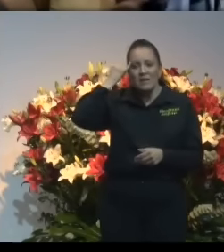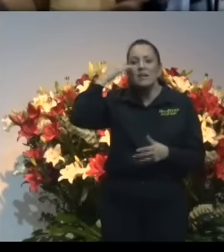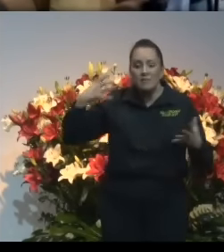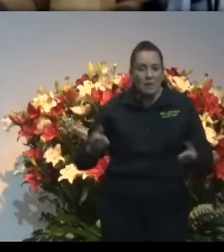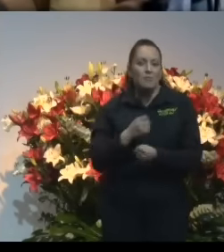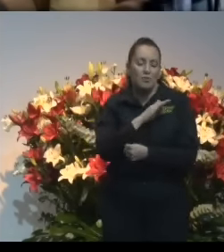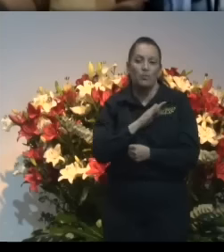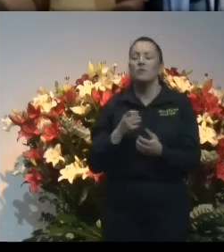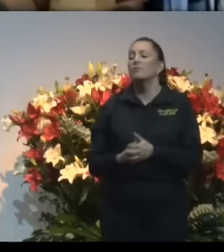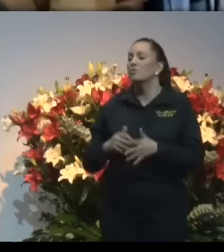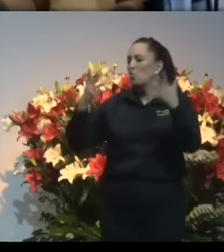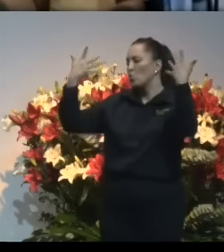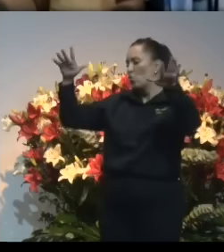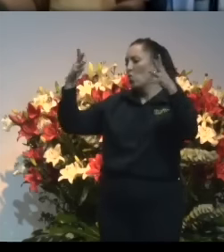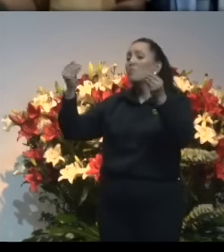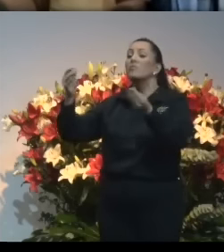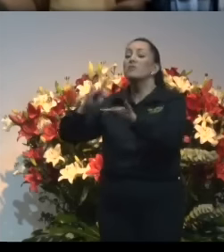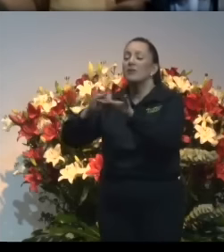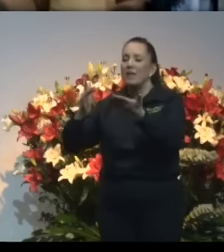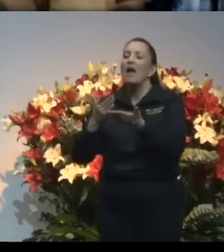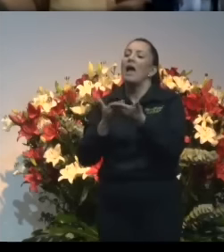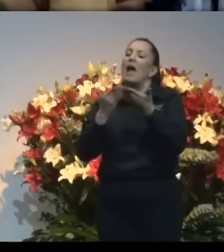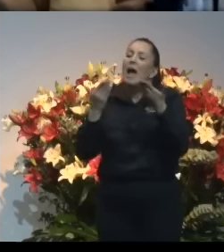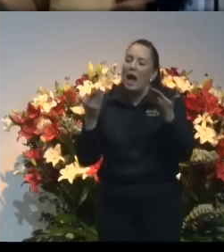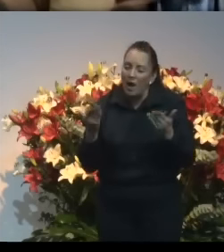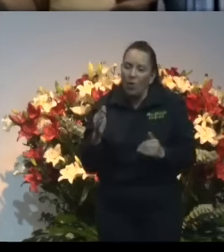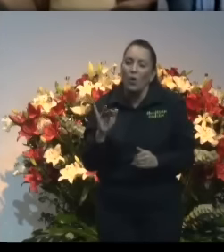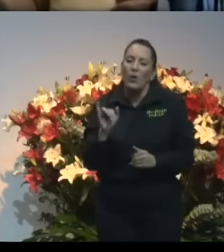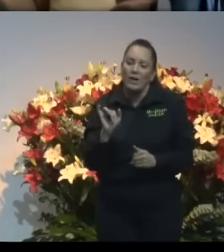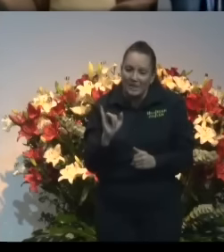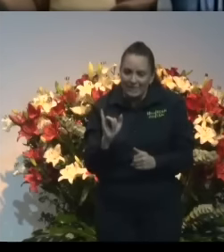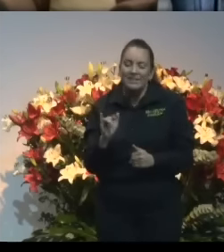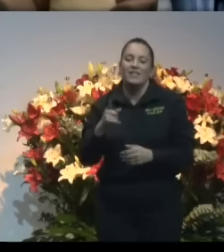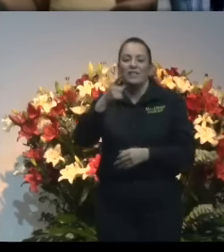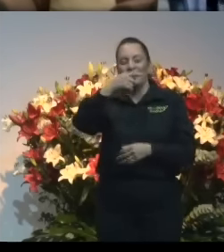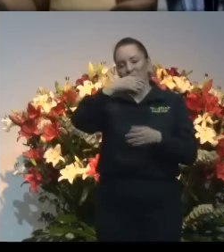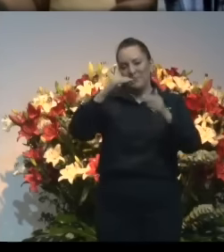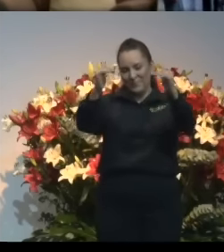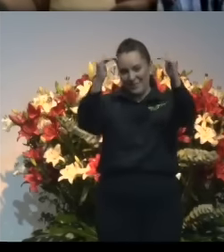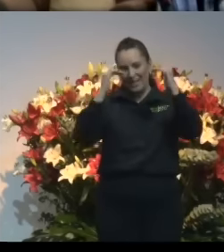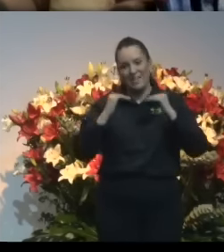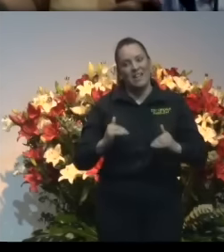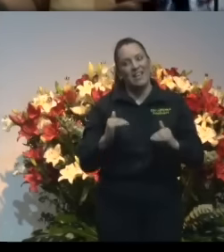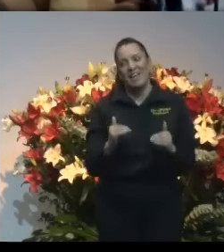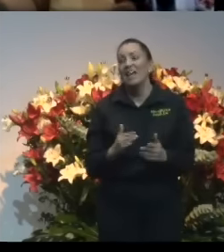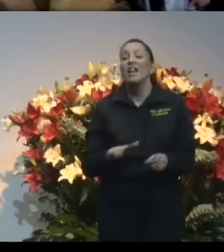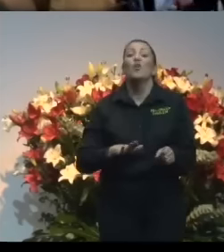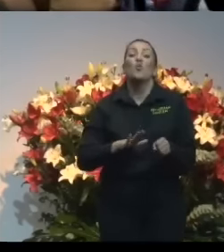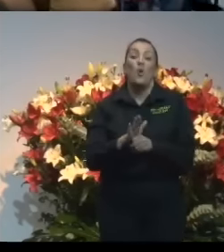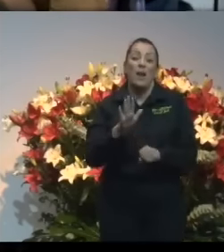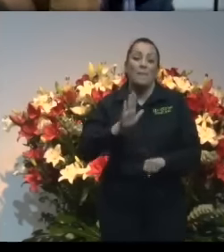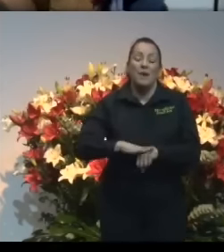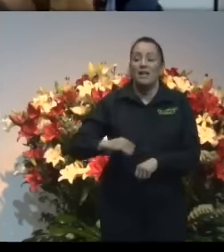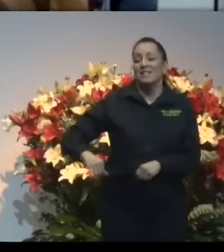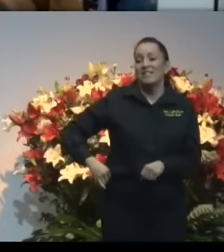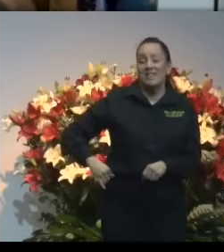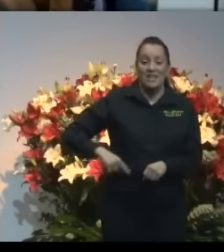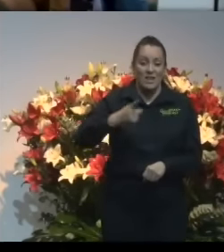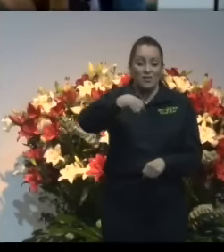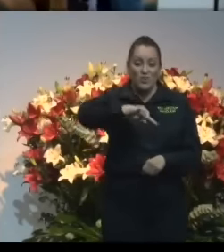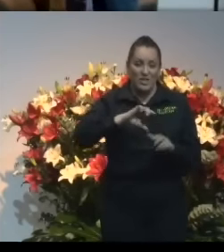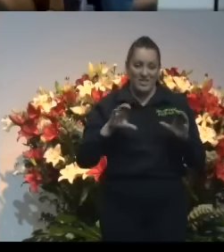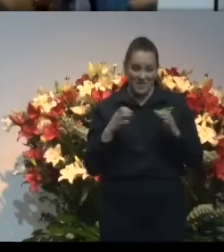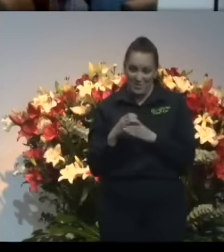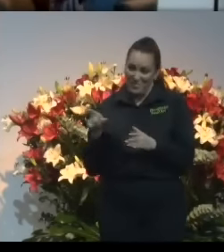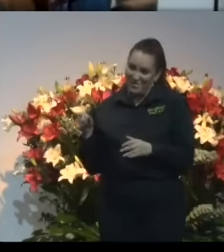Muchas gracias, Xochitl. Ahora sí, vamos a continuar con la parte que más le interesa a nuestra comunidad, como puedes ver,